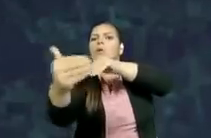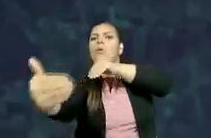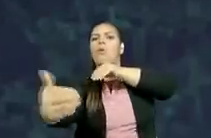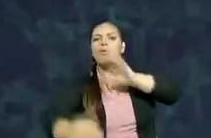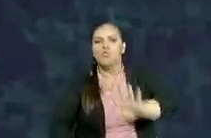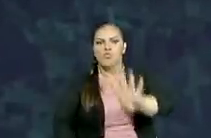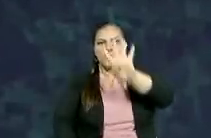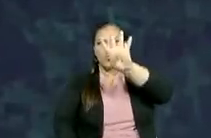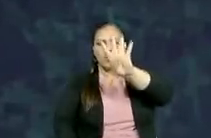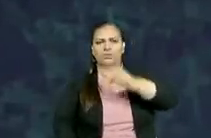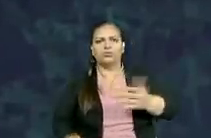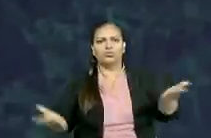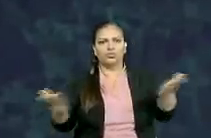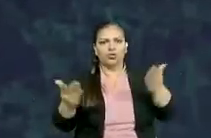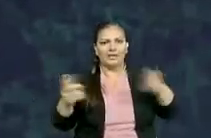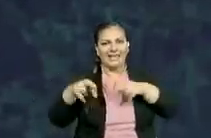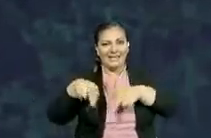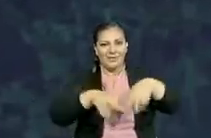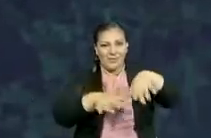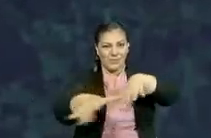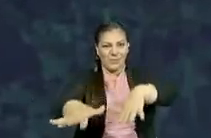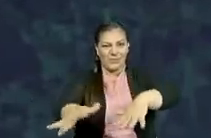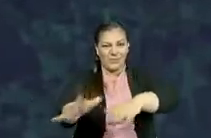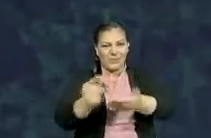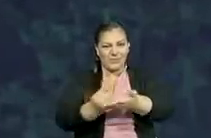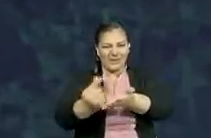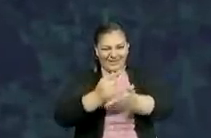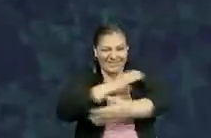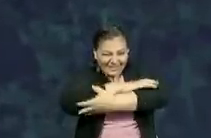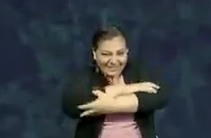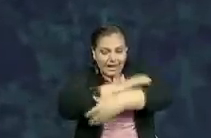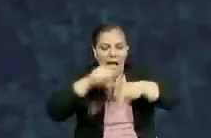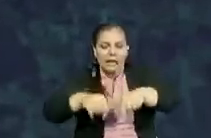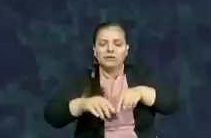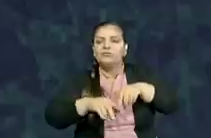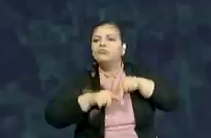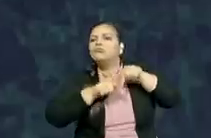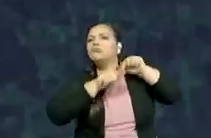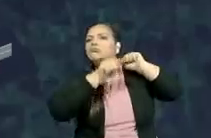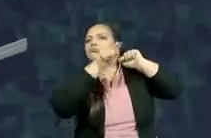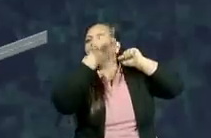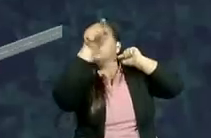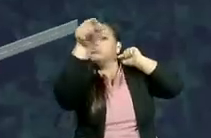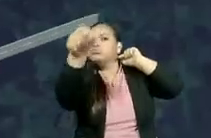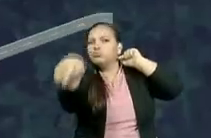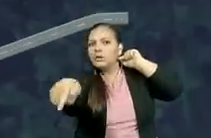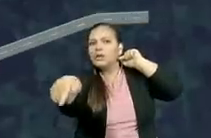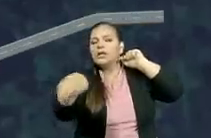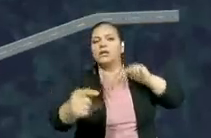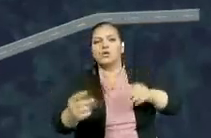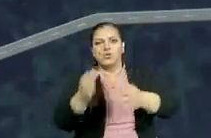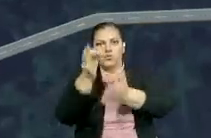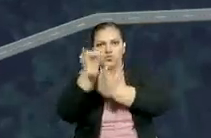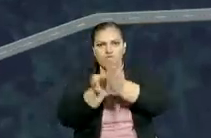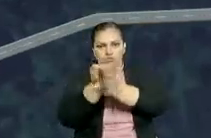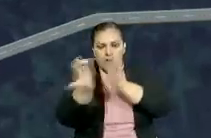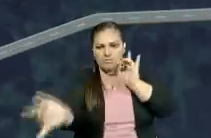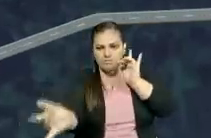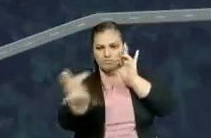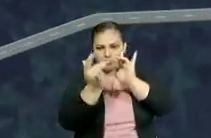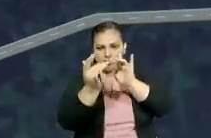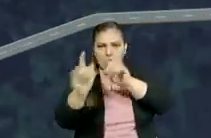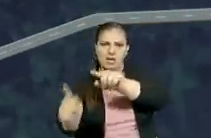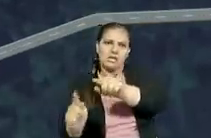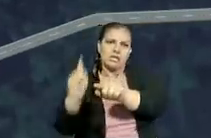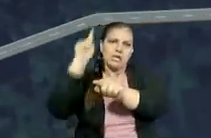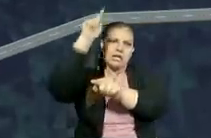4 tramos estratégicos. El tramo del puente sur sobre el río Guayas, el tramo Durán con 22 kilómetros de recorrido, conectará Guayaquil y Durán